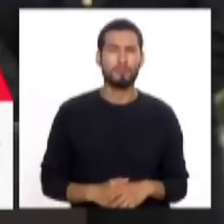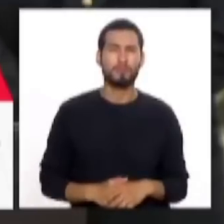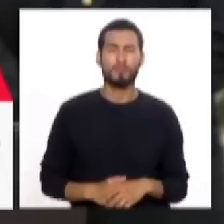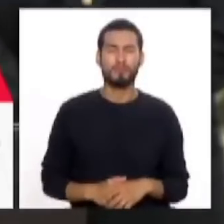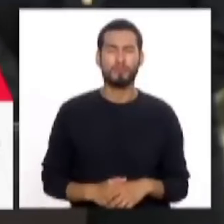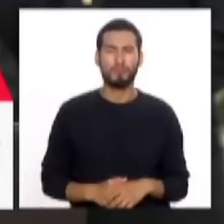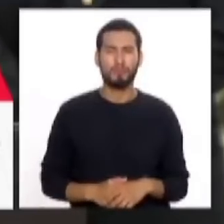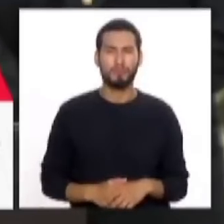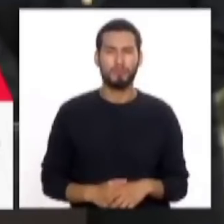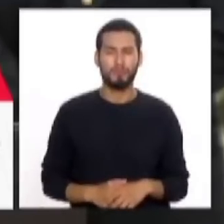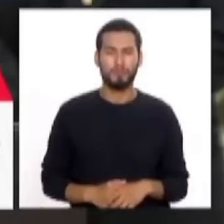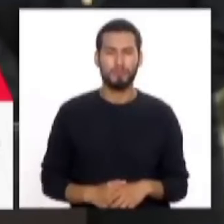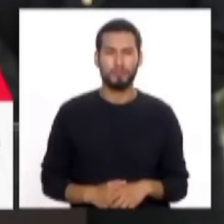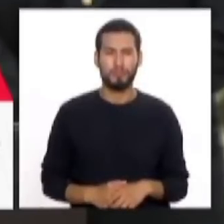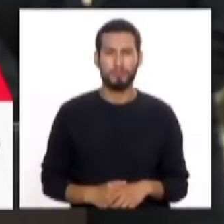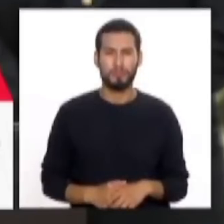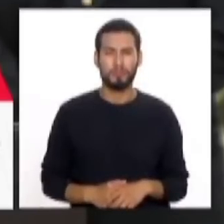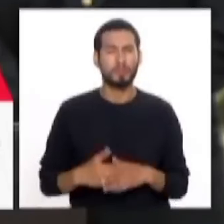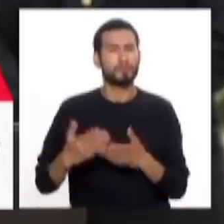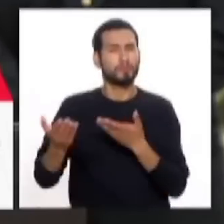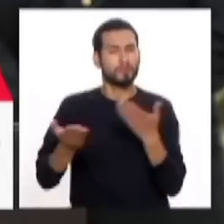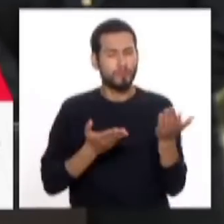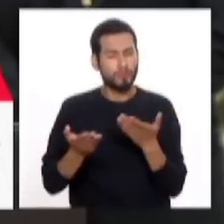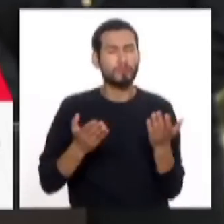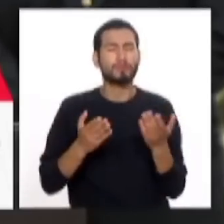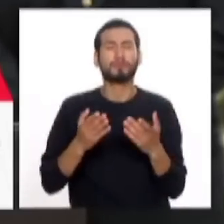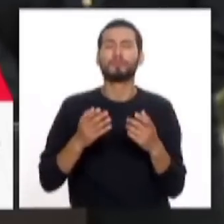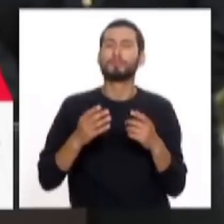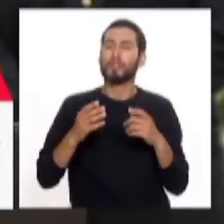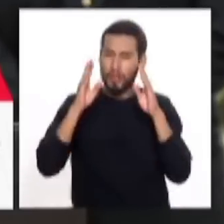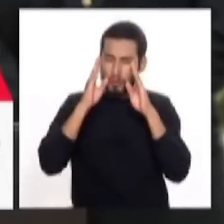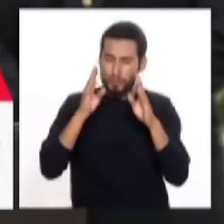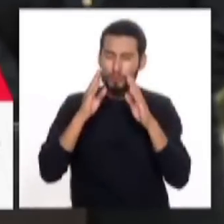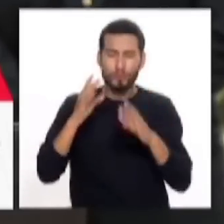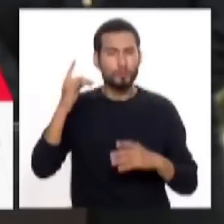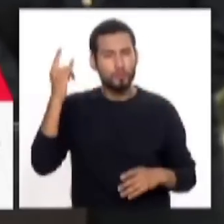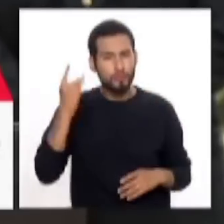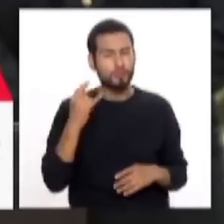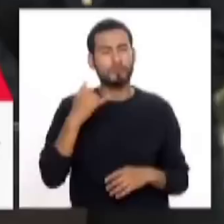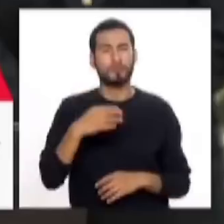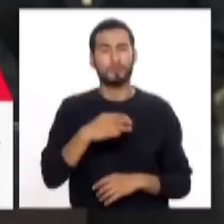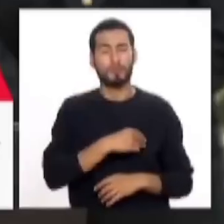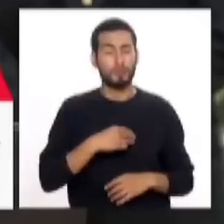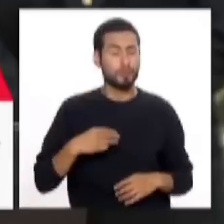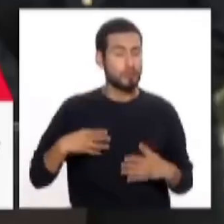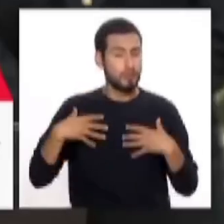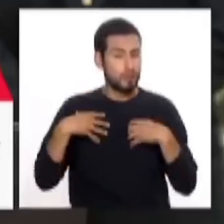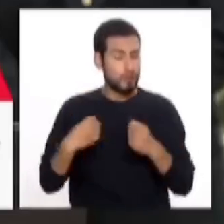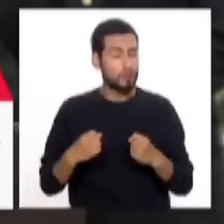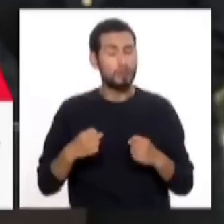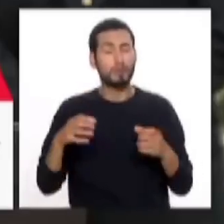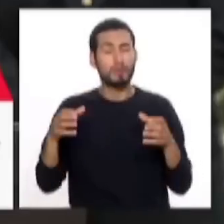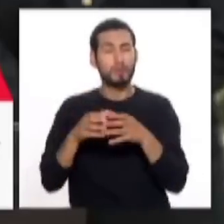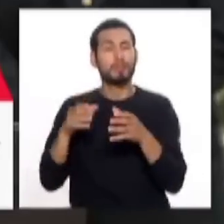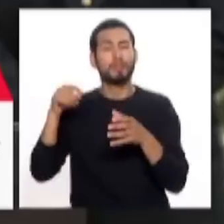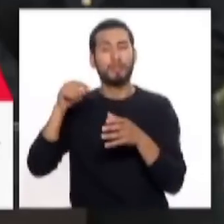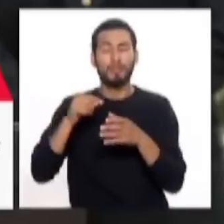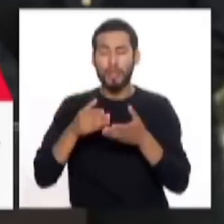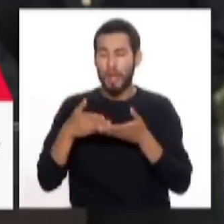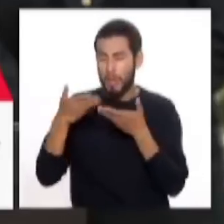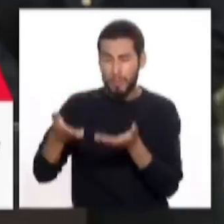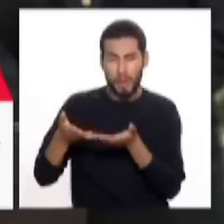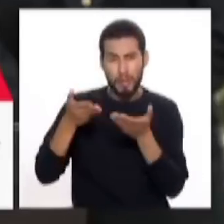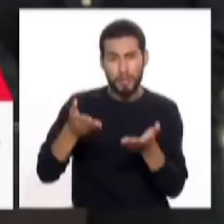Social, el Servicio de Atención Móvil de Urgencia y el Ministerio de Salud, a través del Centro Nacional de